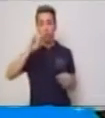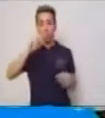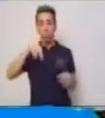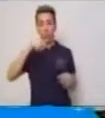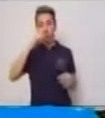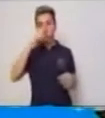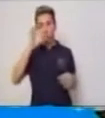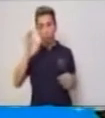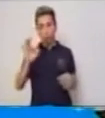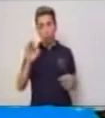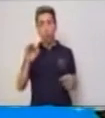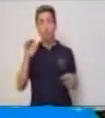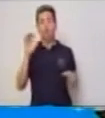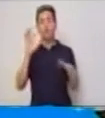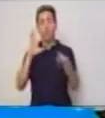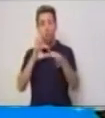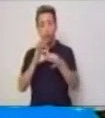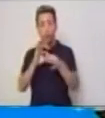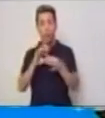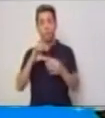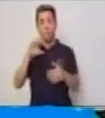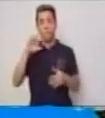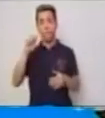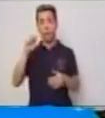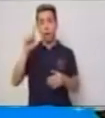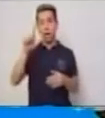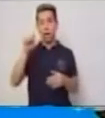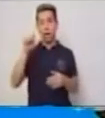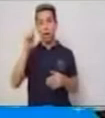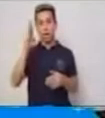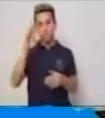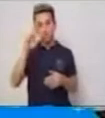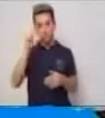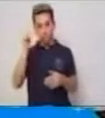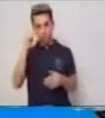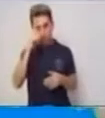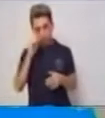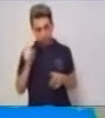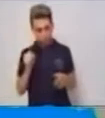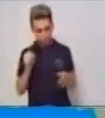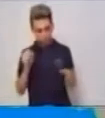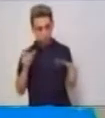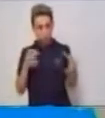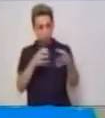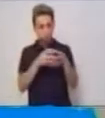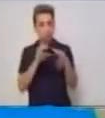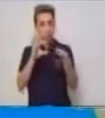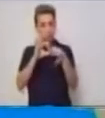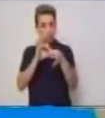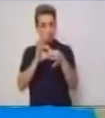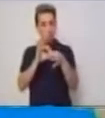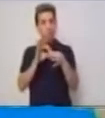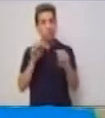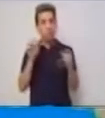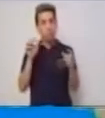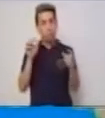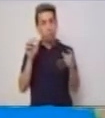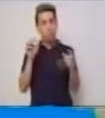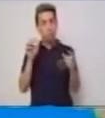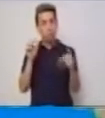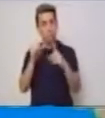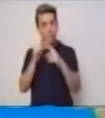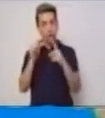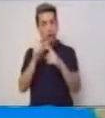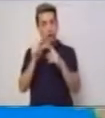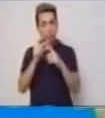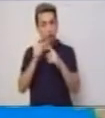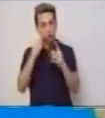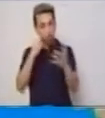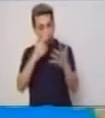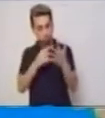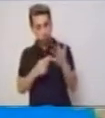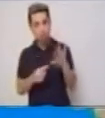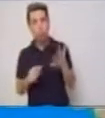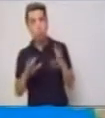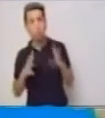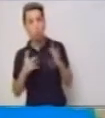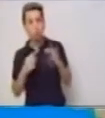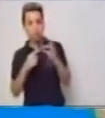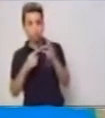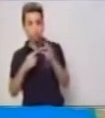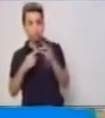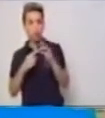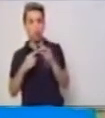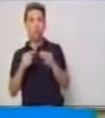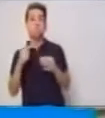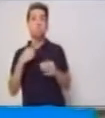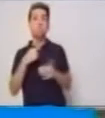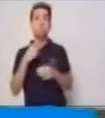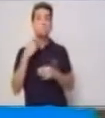tener una unidad y van a tener unas características especiales. Esta oración, cuando